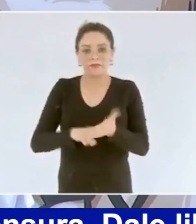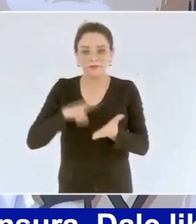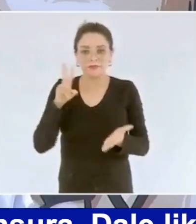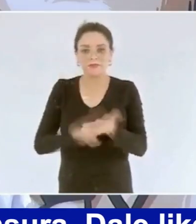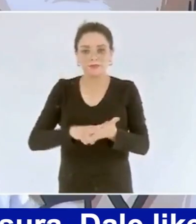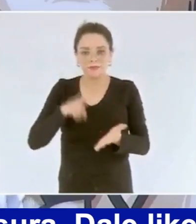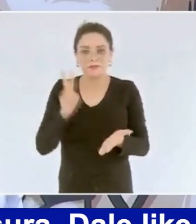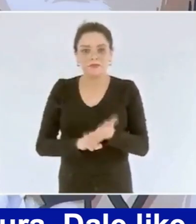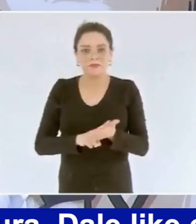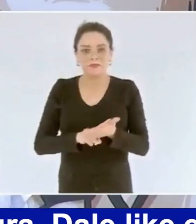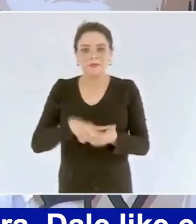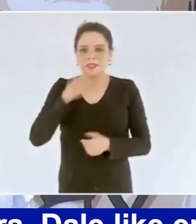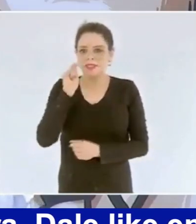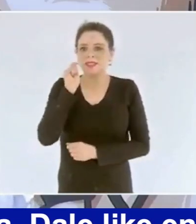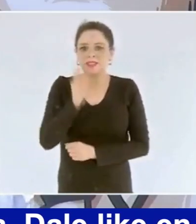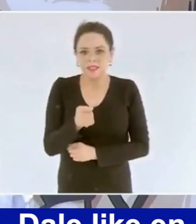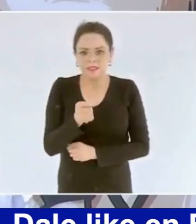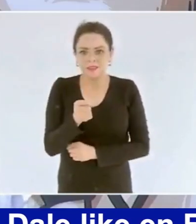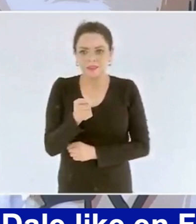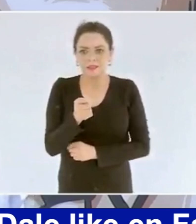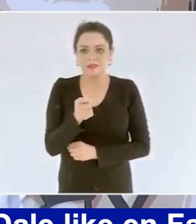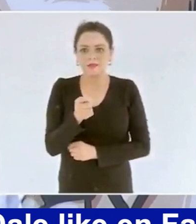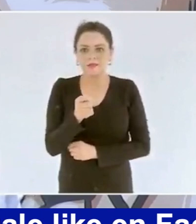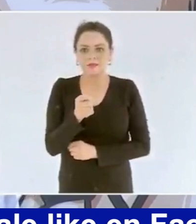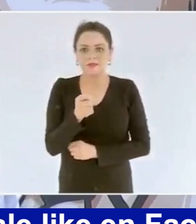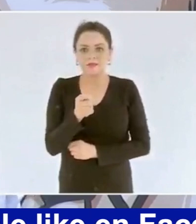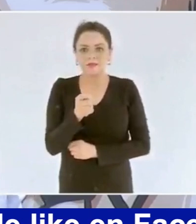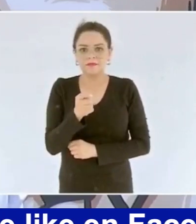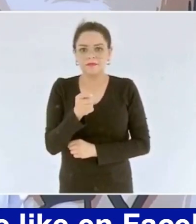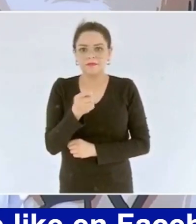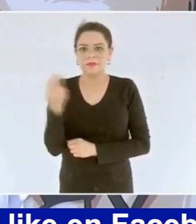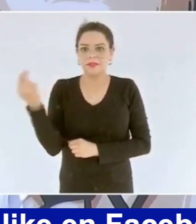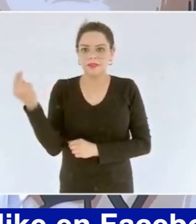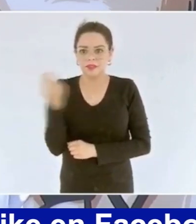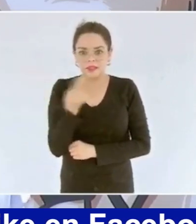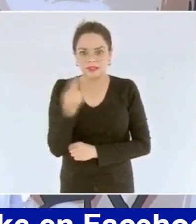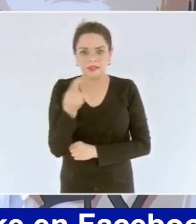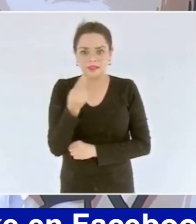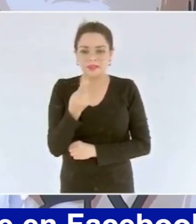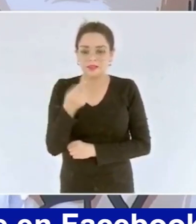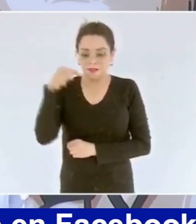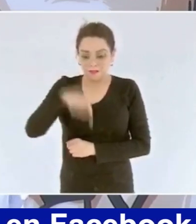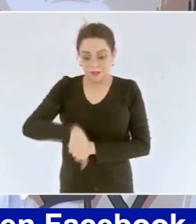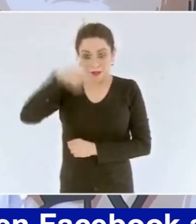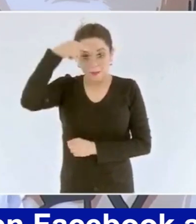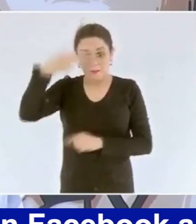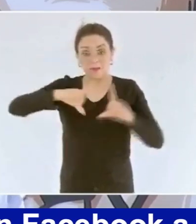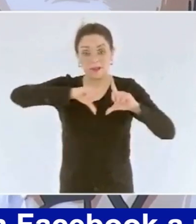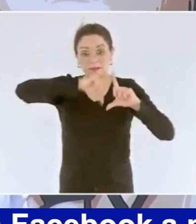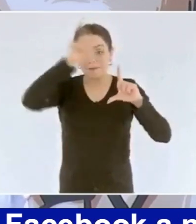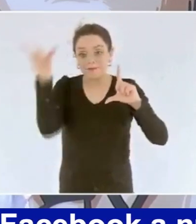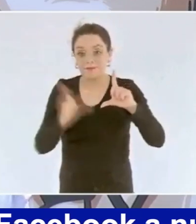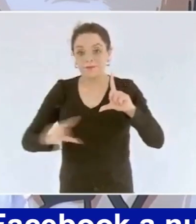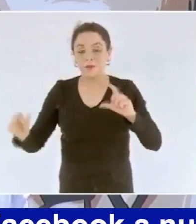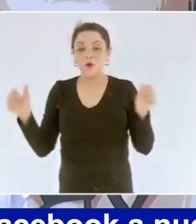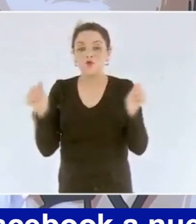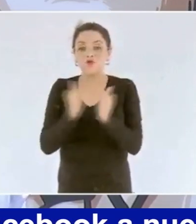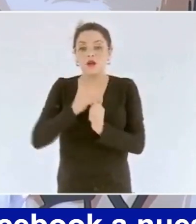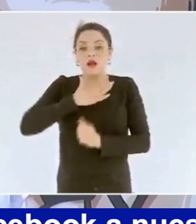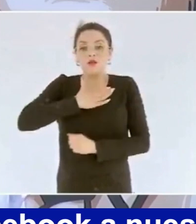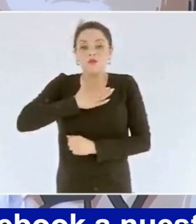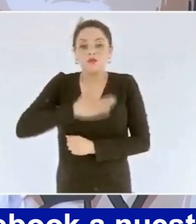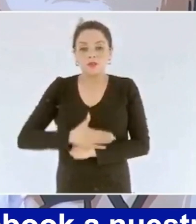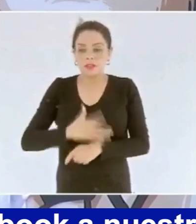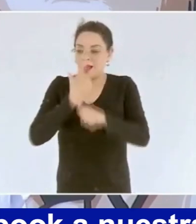perseverar en la construcción de una patria más libre, más justa,